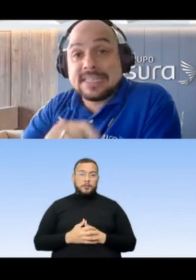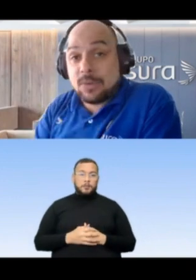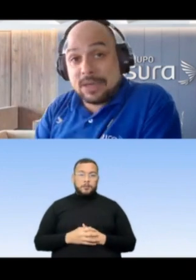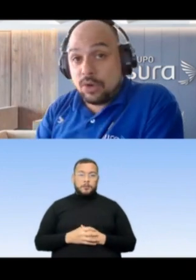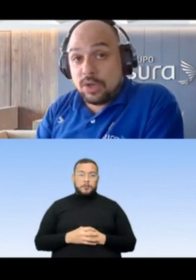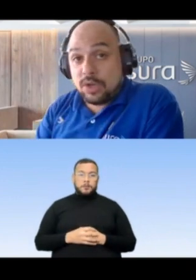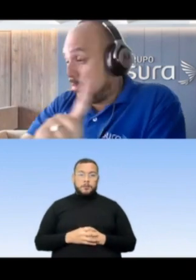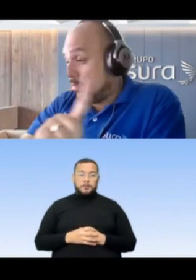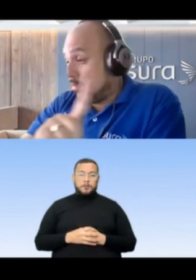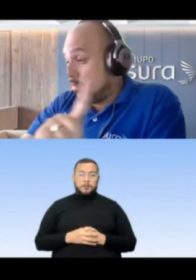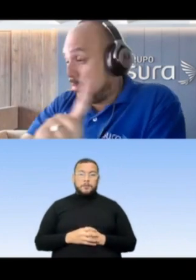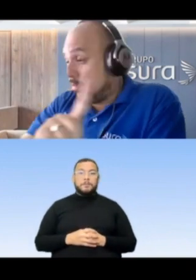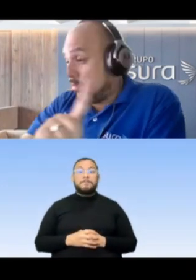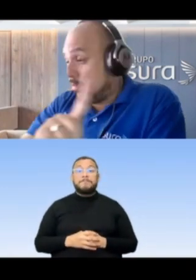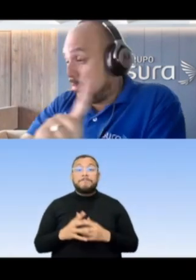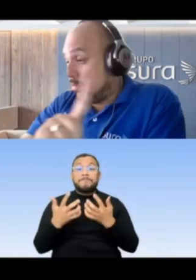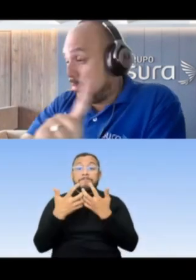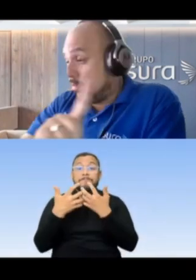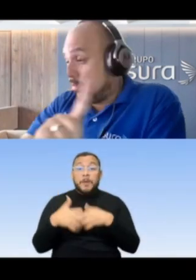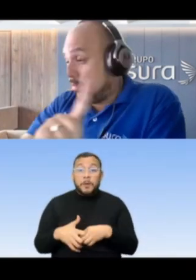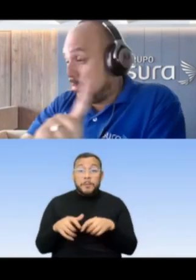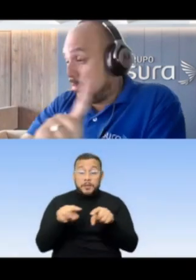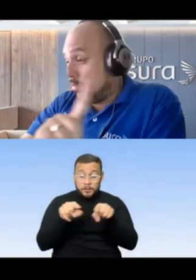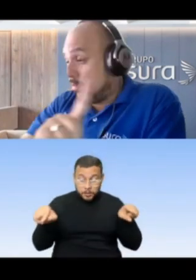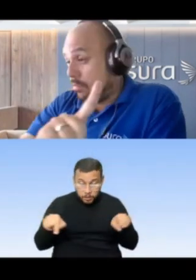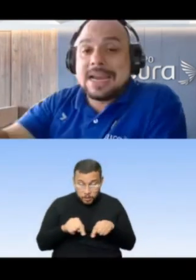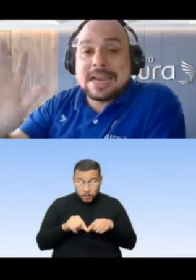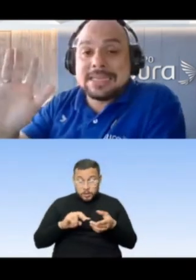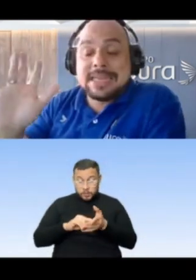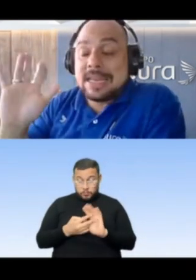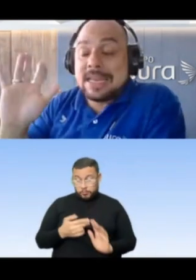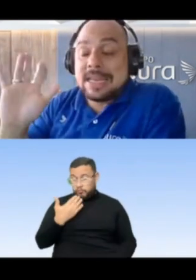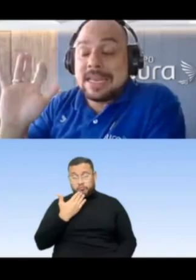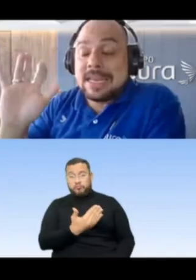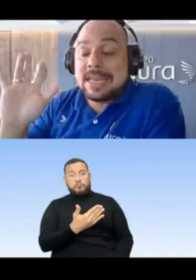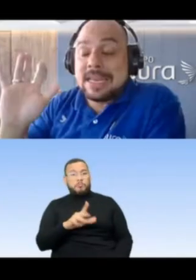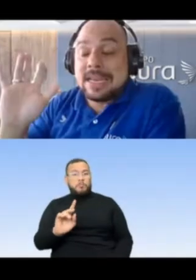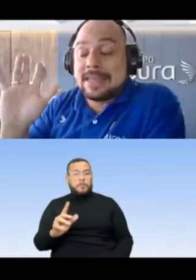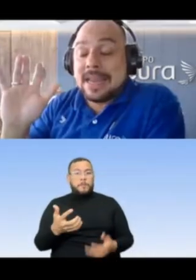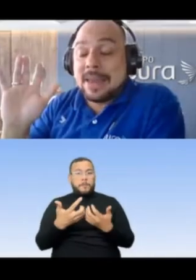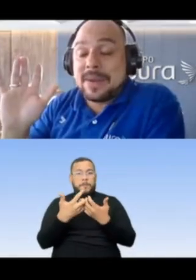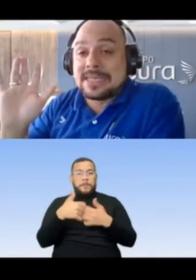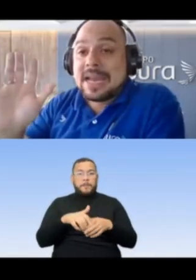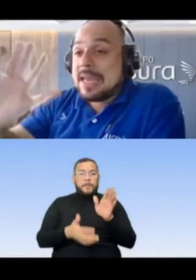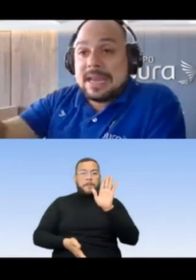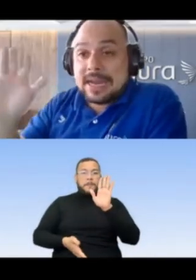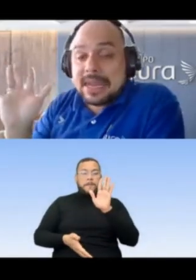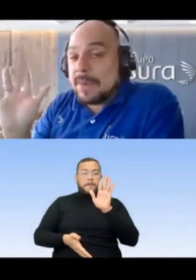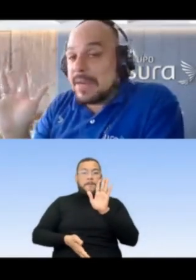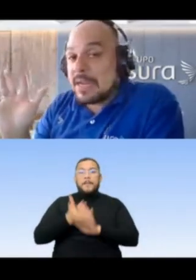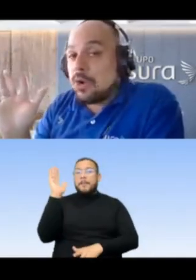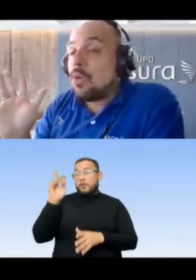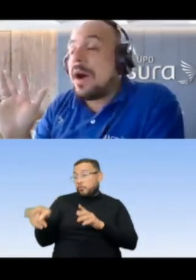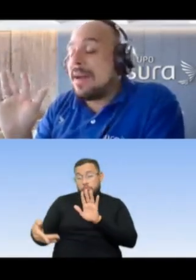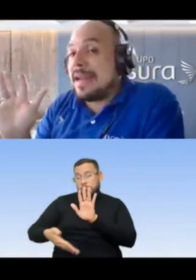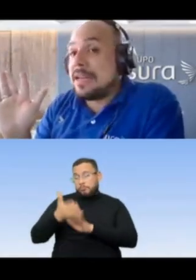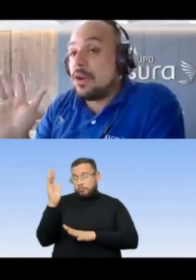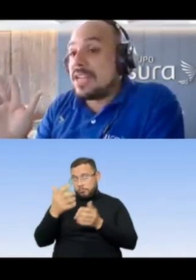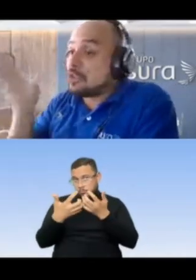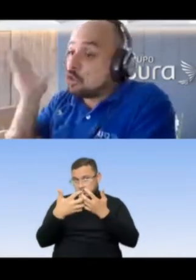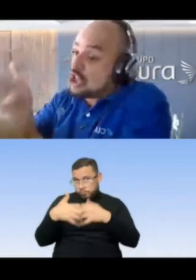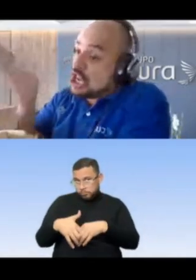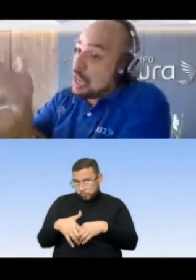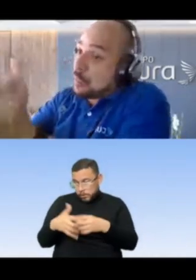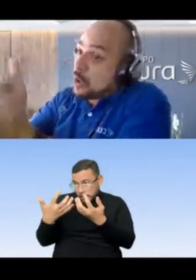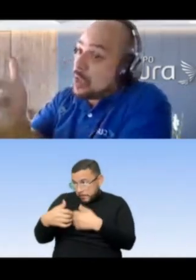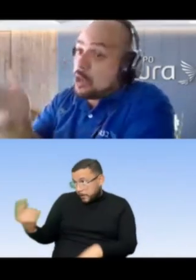De la empresa no quiere decir que no esté autorizado. La empresa, usted, después de que sale de la calle, de la empresa, en la calle, empresa no lo va